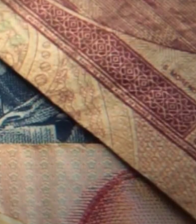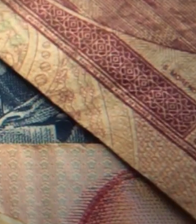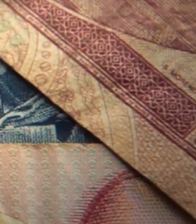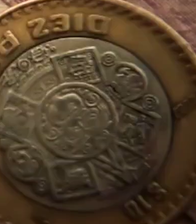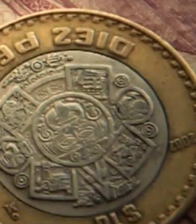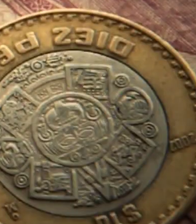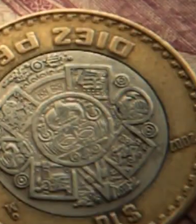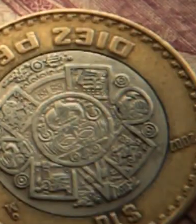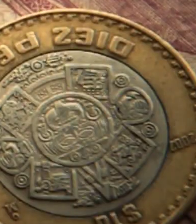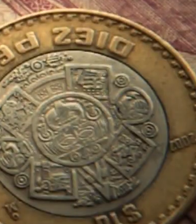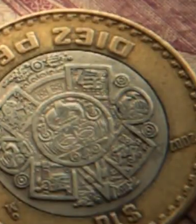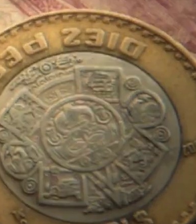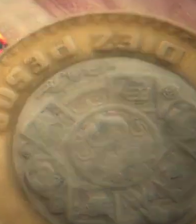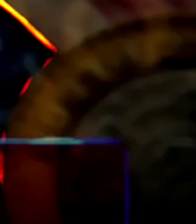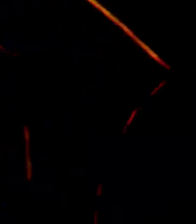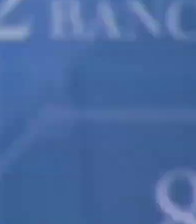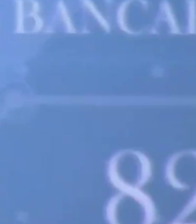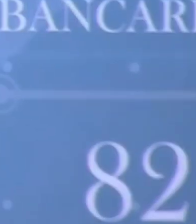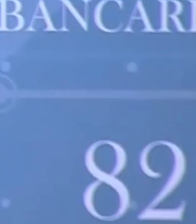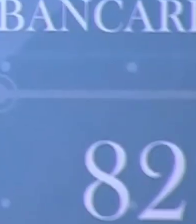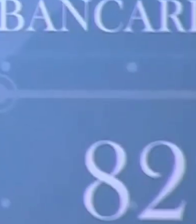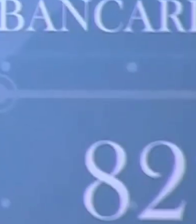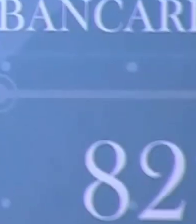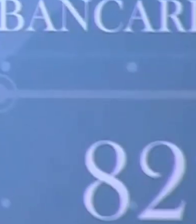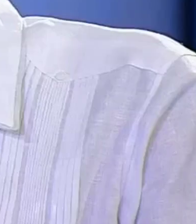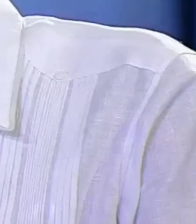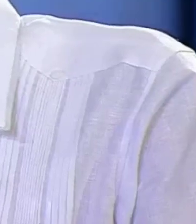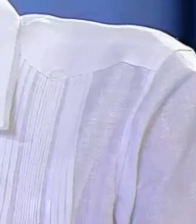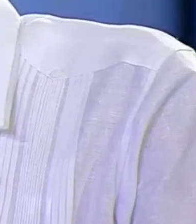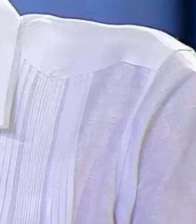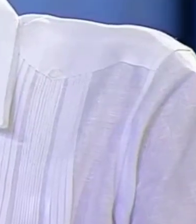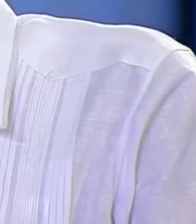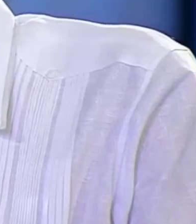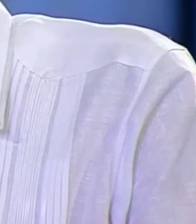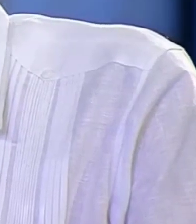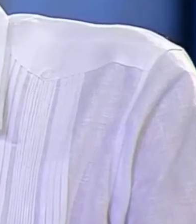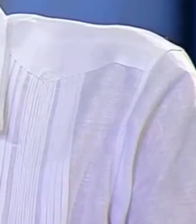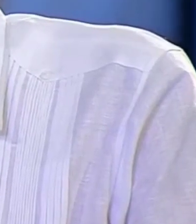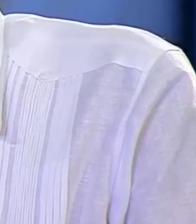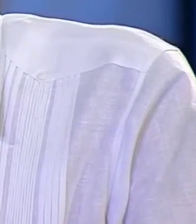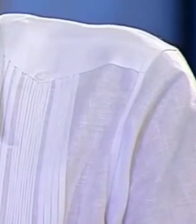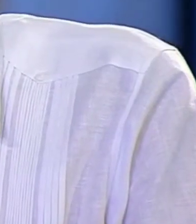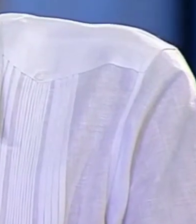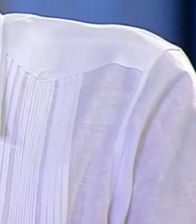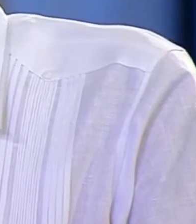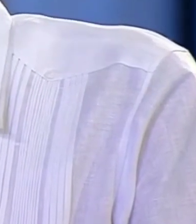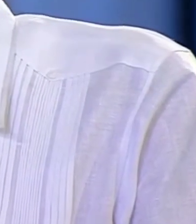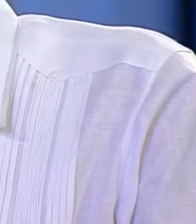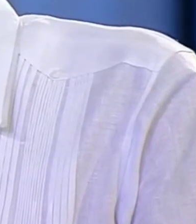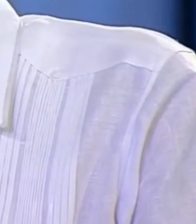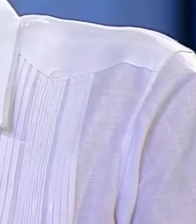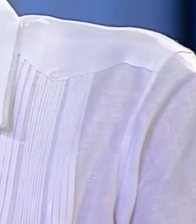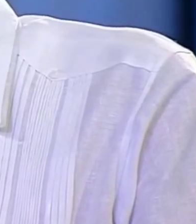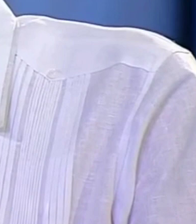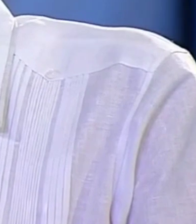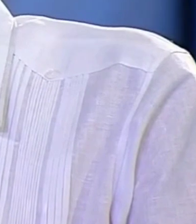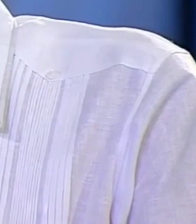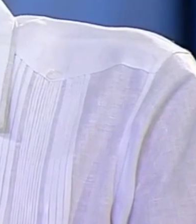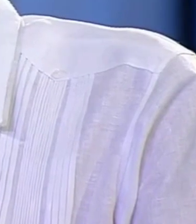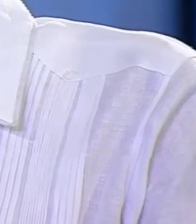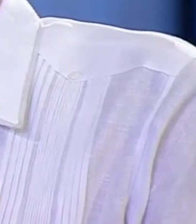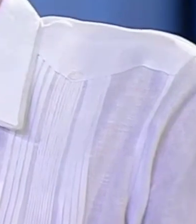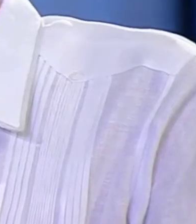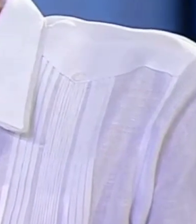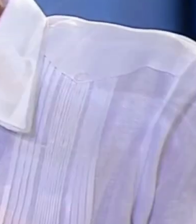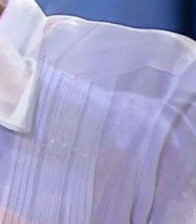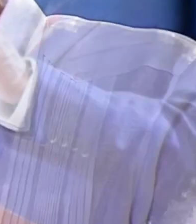Sí, gente, tristemente parece que el presidente no hará su gira por Sudamérica. Pero bueno, él aclaró